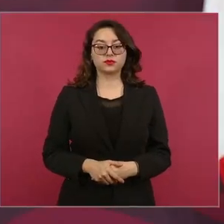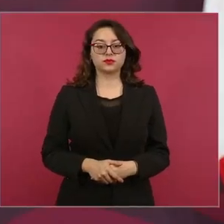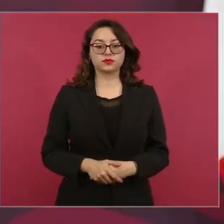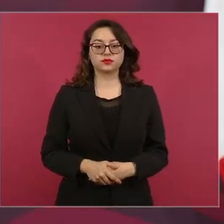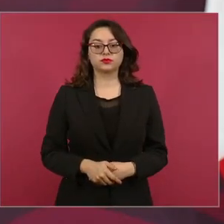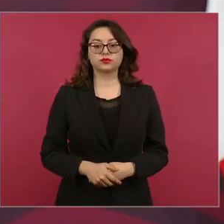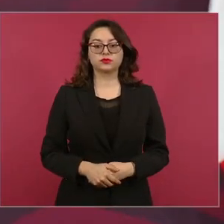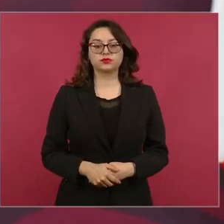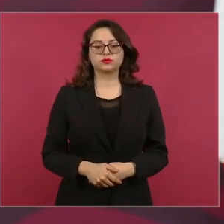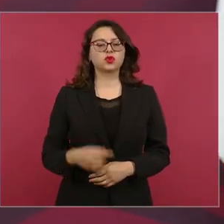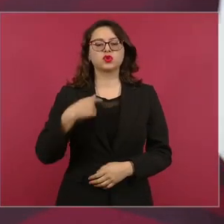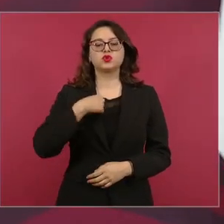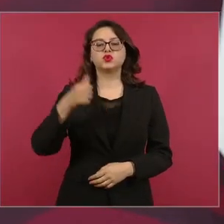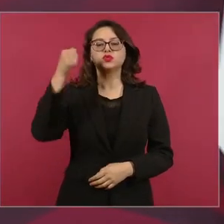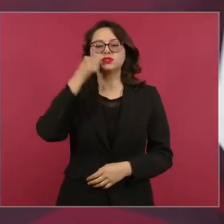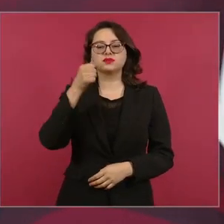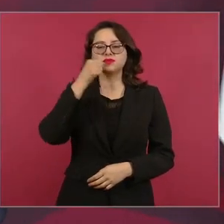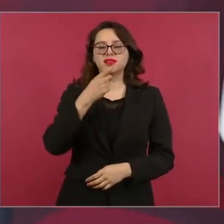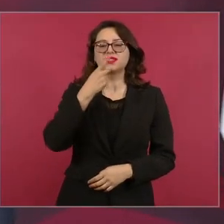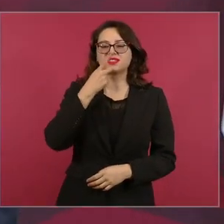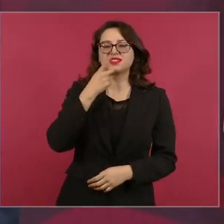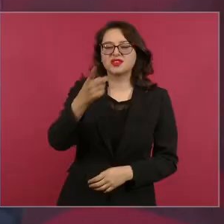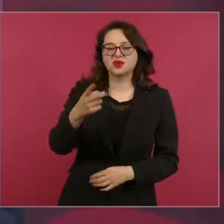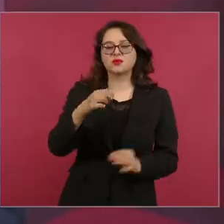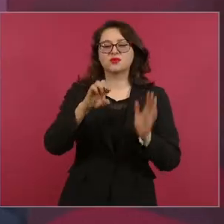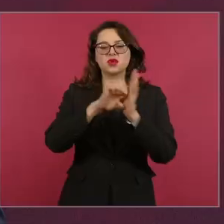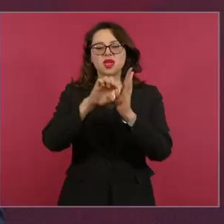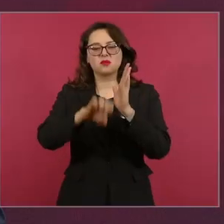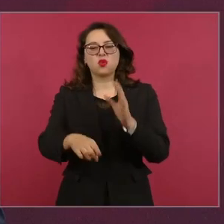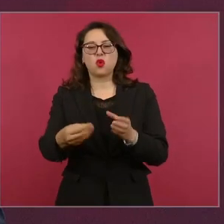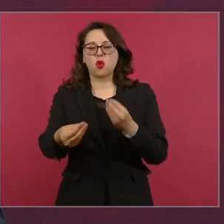mercado productos chatarra